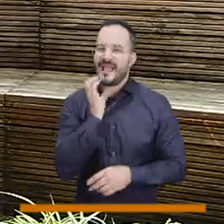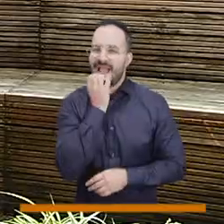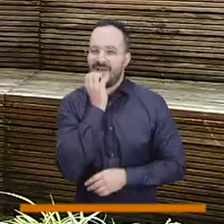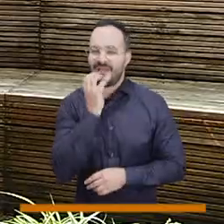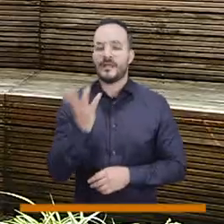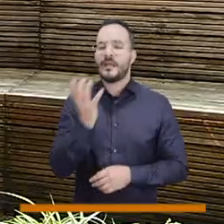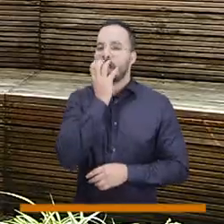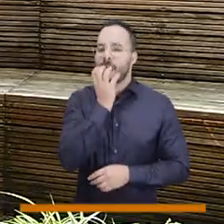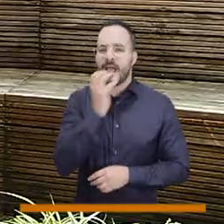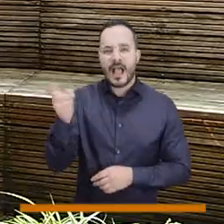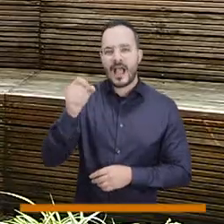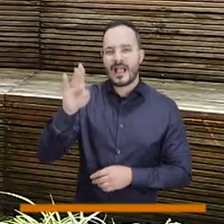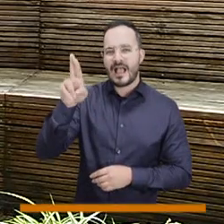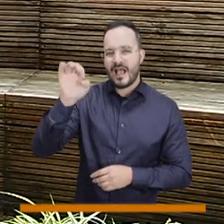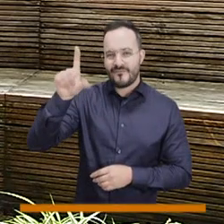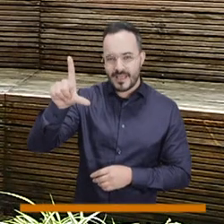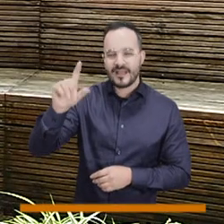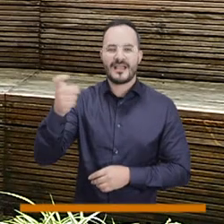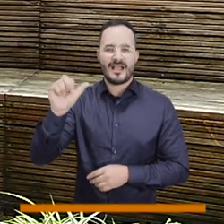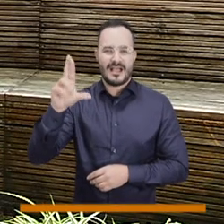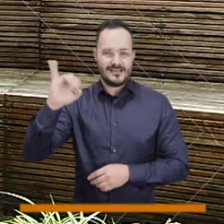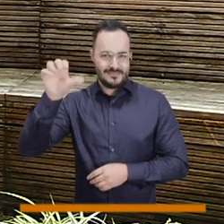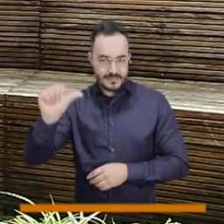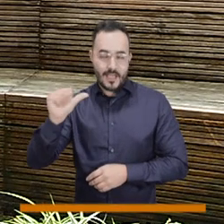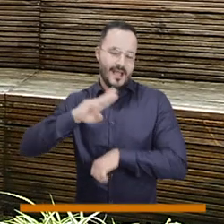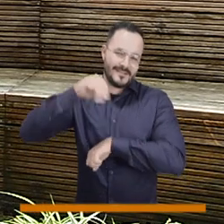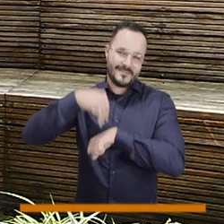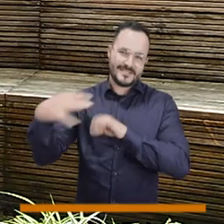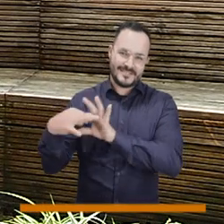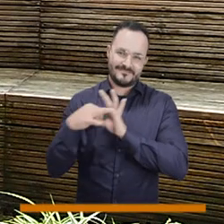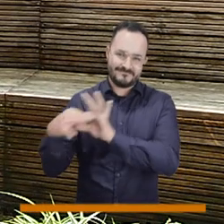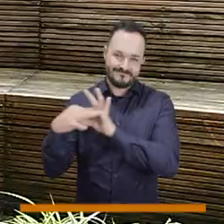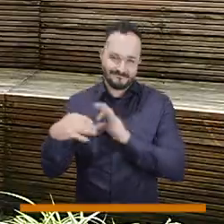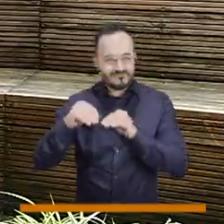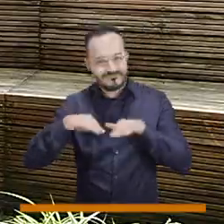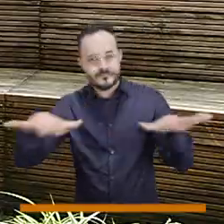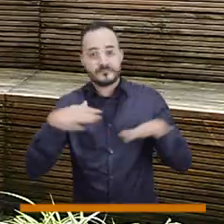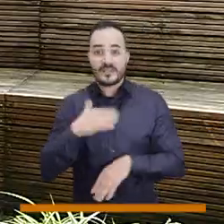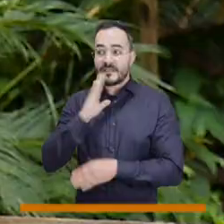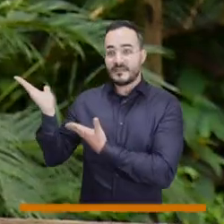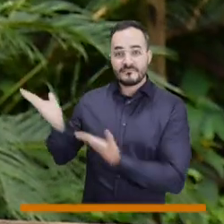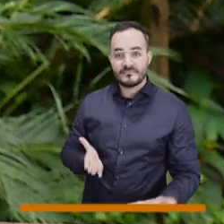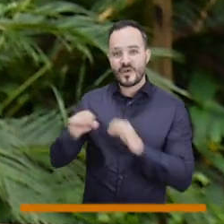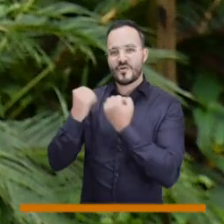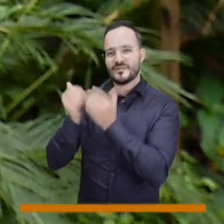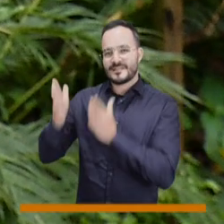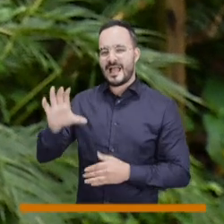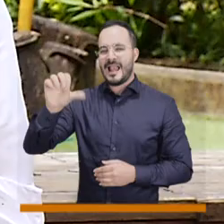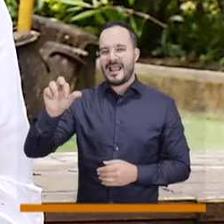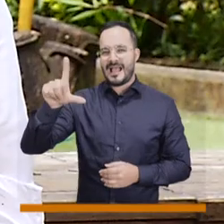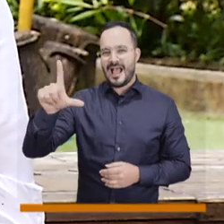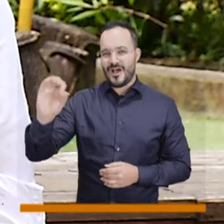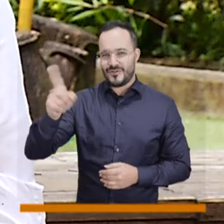el corazón de nuestro canal Telemedellín, y en compañía de nuestro anfitrión, el concejal Carlos Ríos.